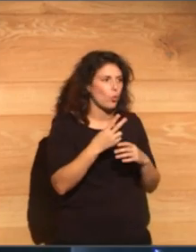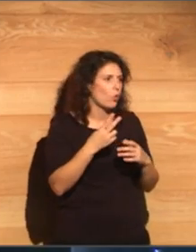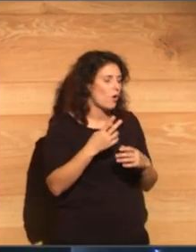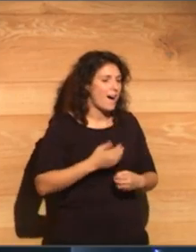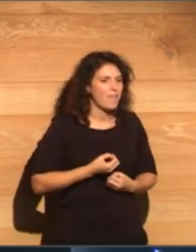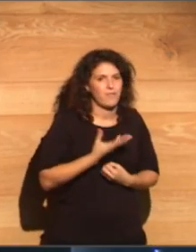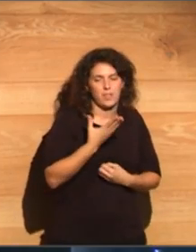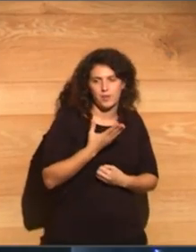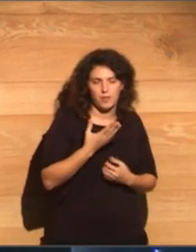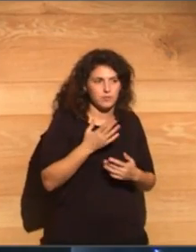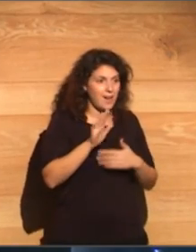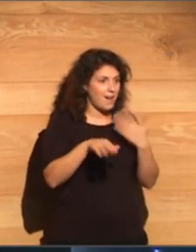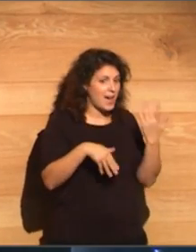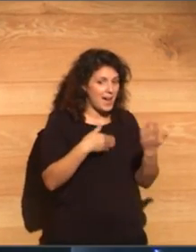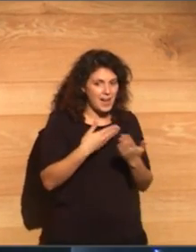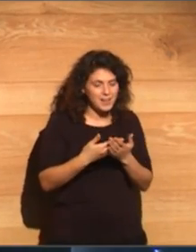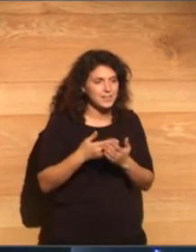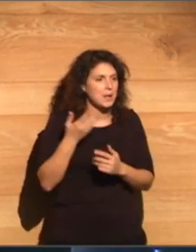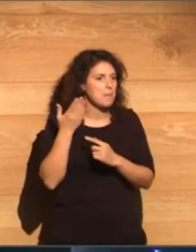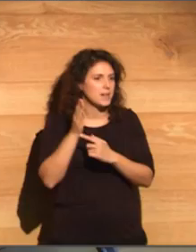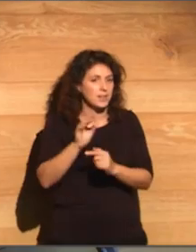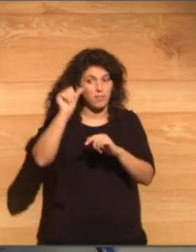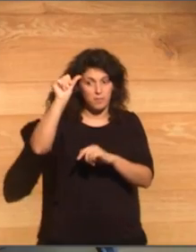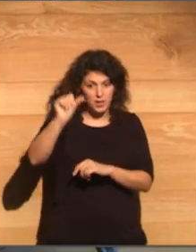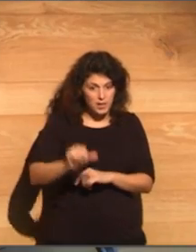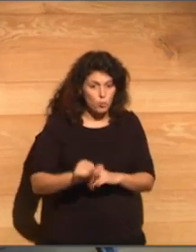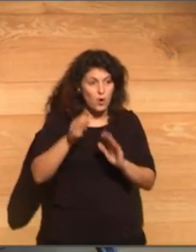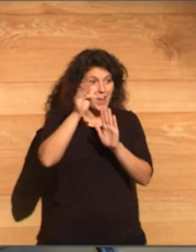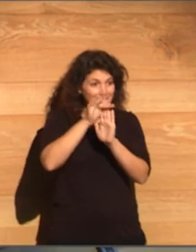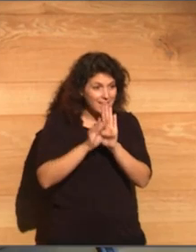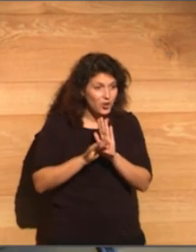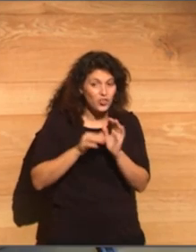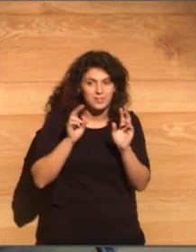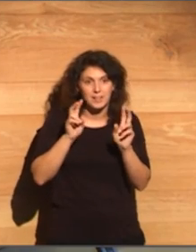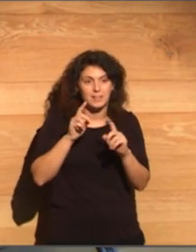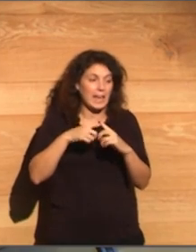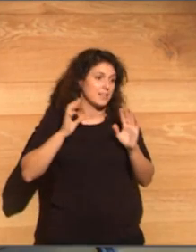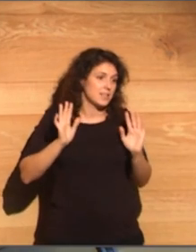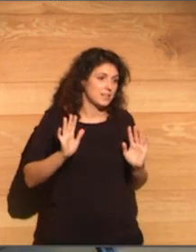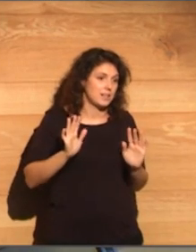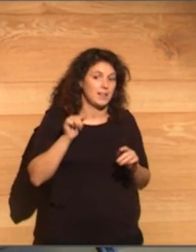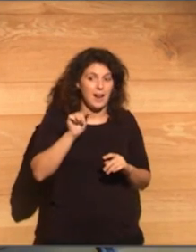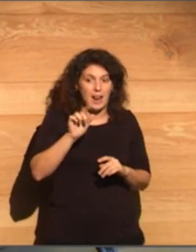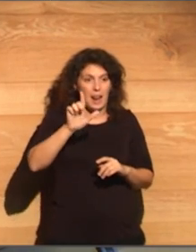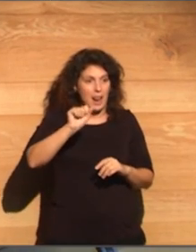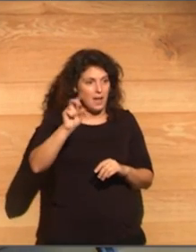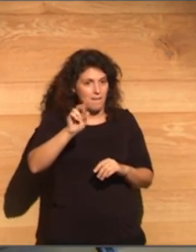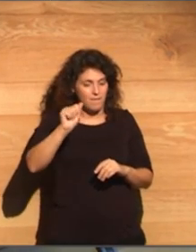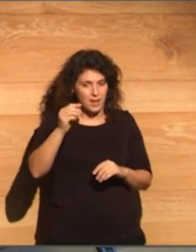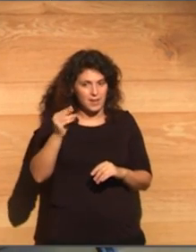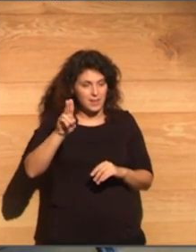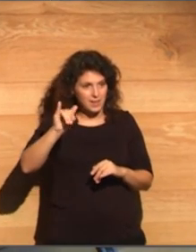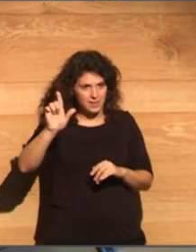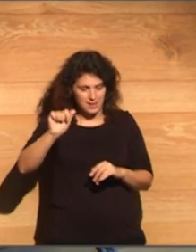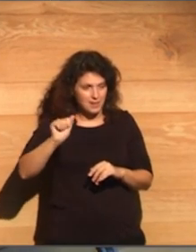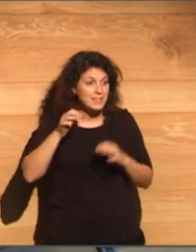aficionados. Llegó un momento en que él ya presentaba una película, un guión, X, y La vaquilla, y siempre le aprobaban el otro, como